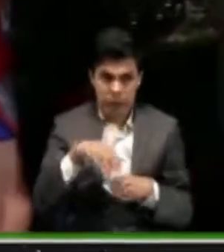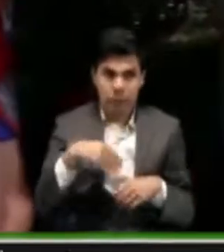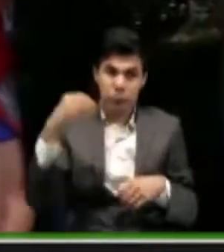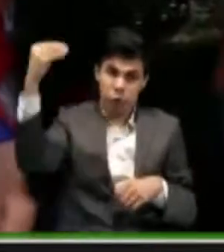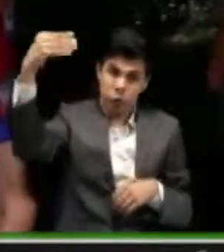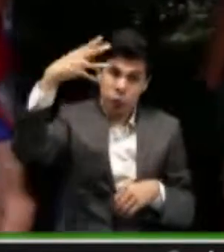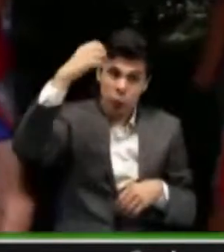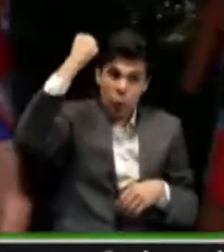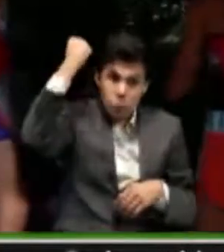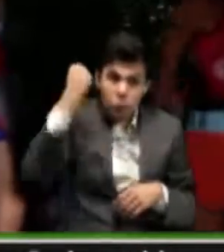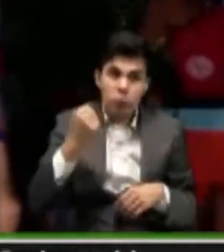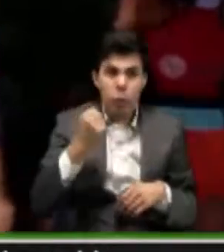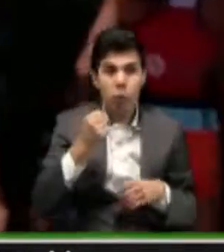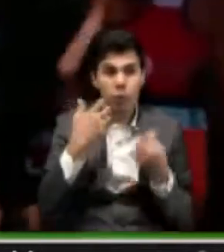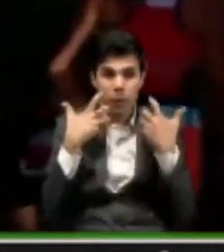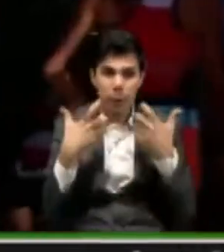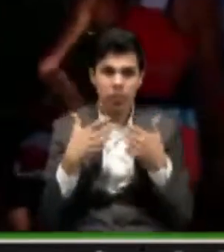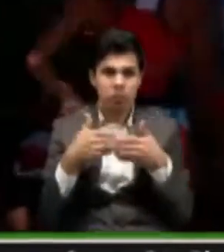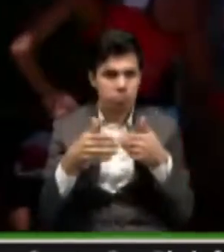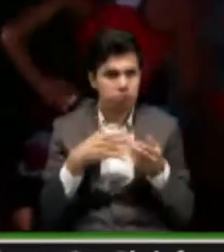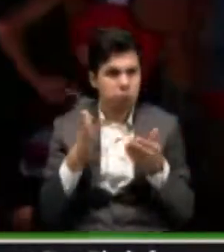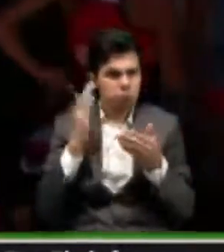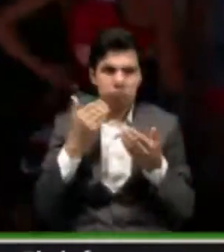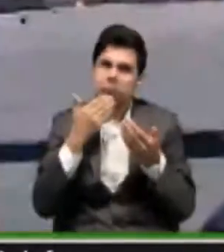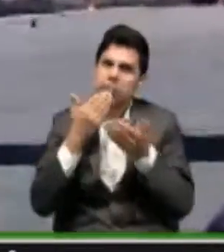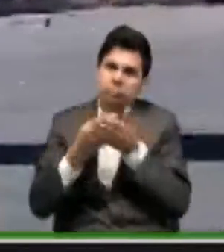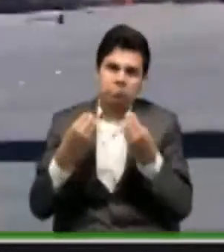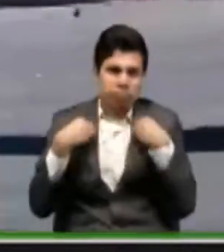del sol pues está pegando muy fuerte, pero gracias a Dios pues